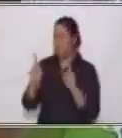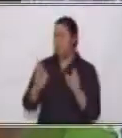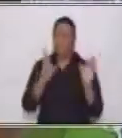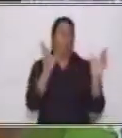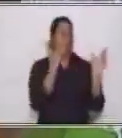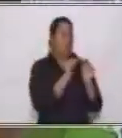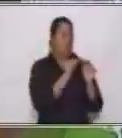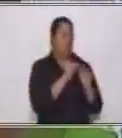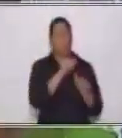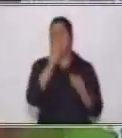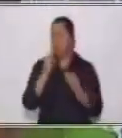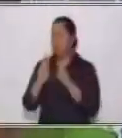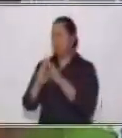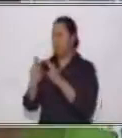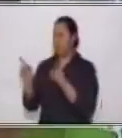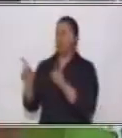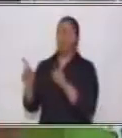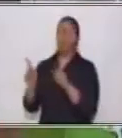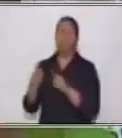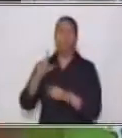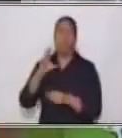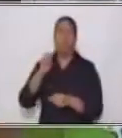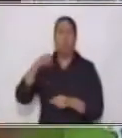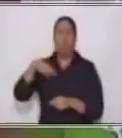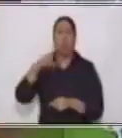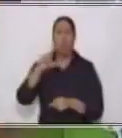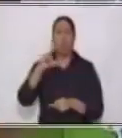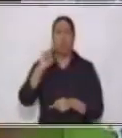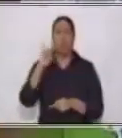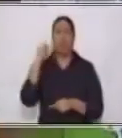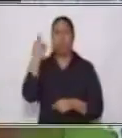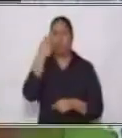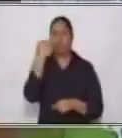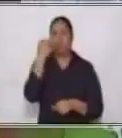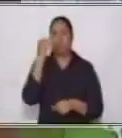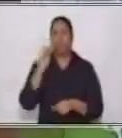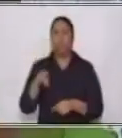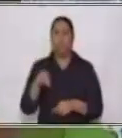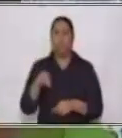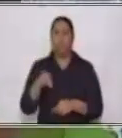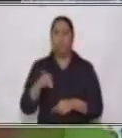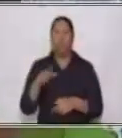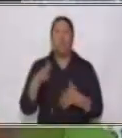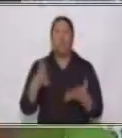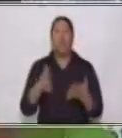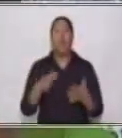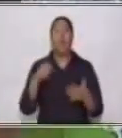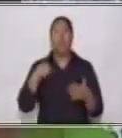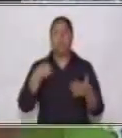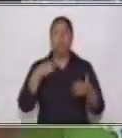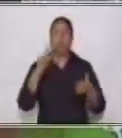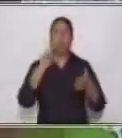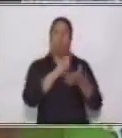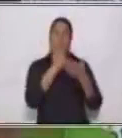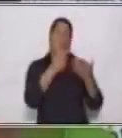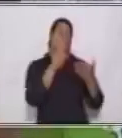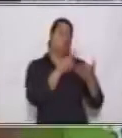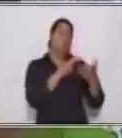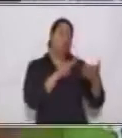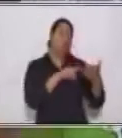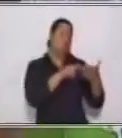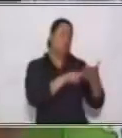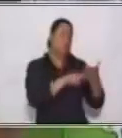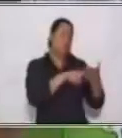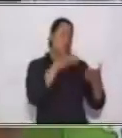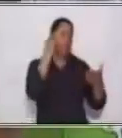es extraer las ideas principales y presentarlas de forma breve y concisa, es